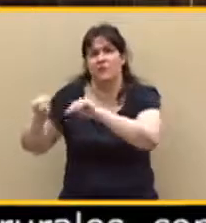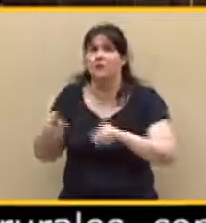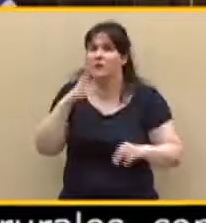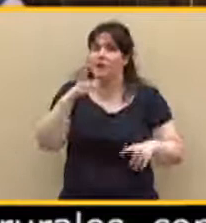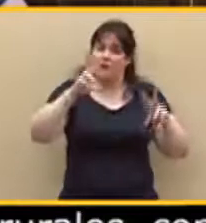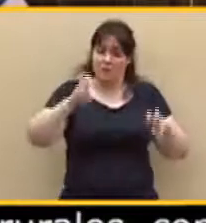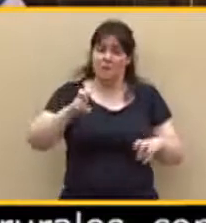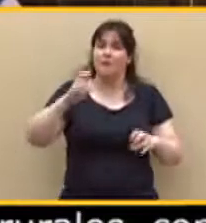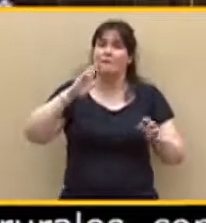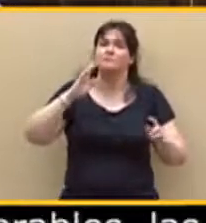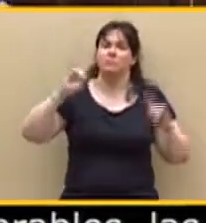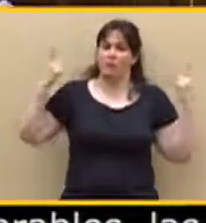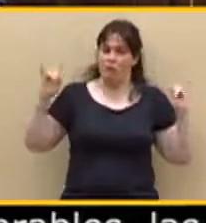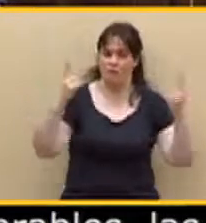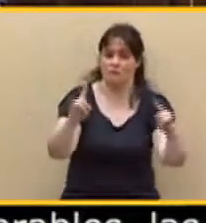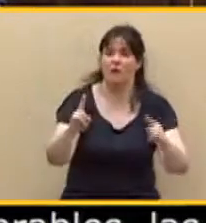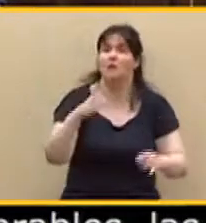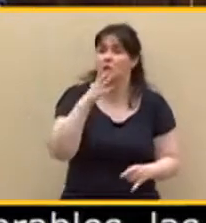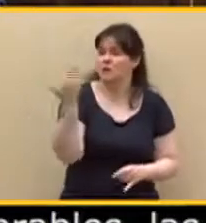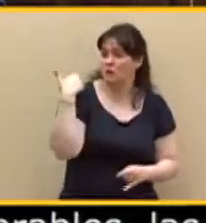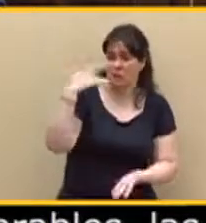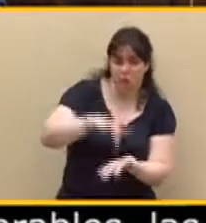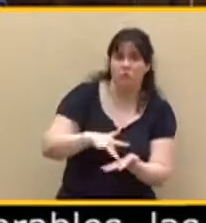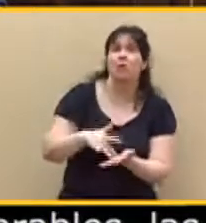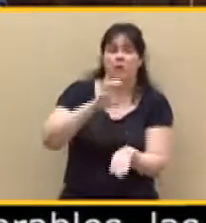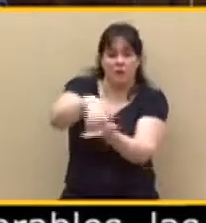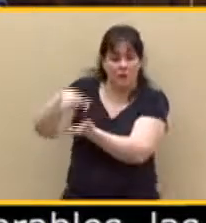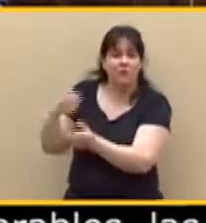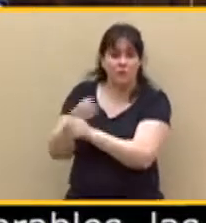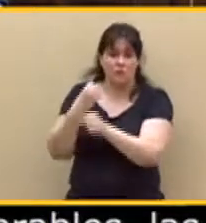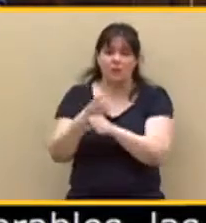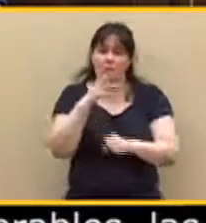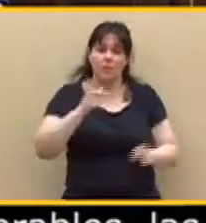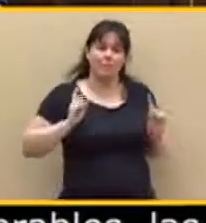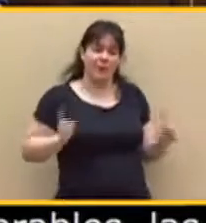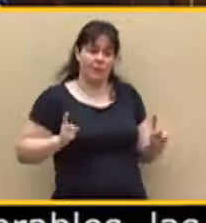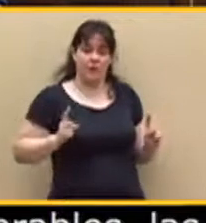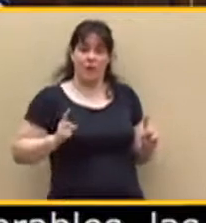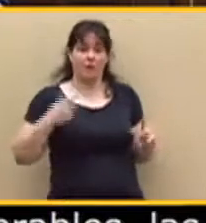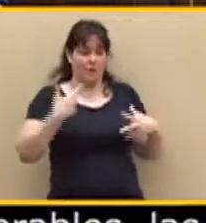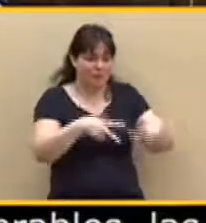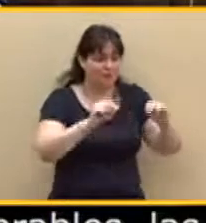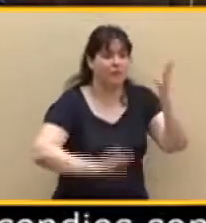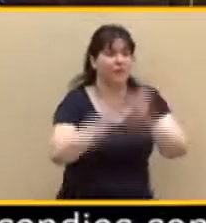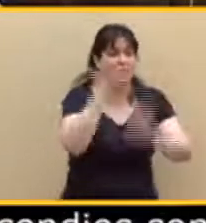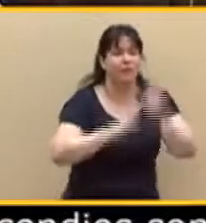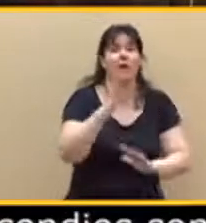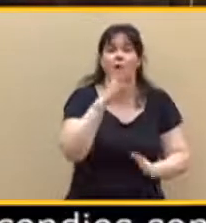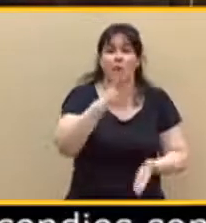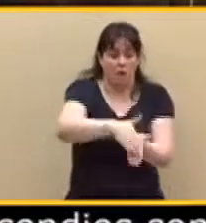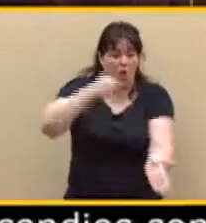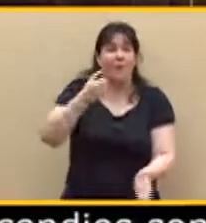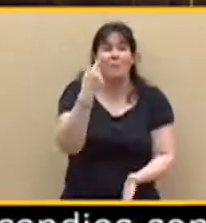sus centros de trabajo el otro día, que previenen y apagan incendios, son cuerpos de élite que están cobrando 1.000 euros al mes y son dependientes de